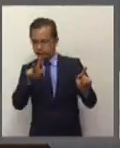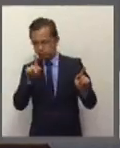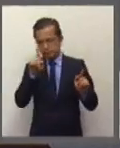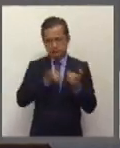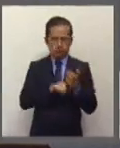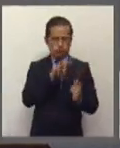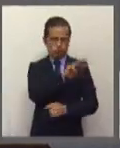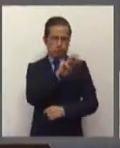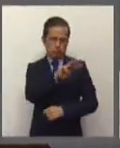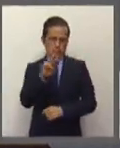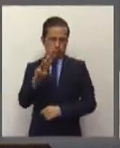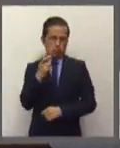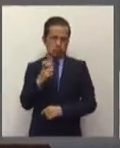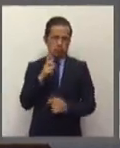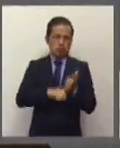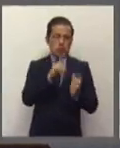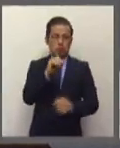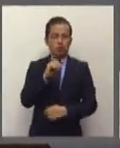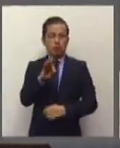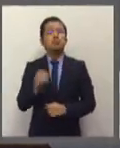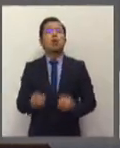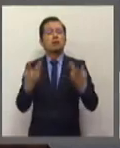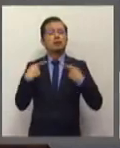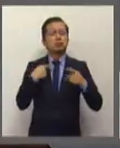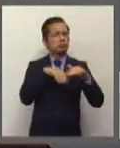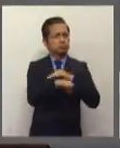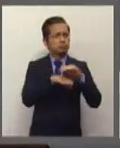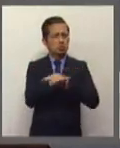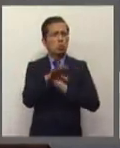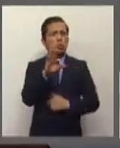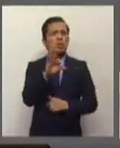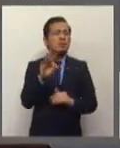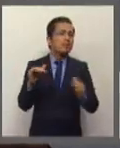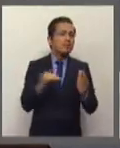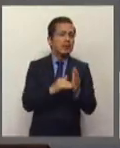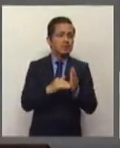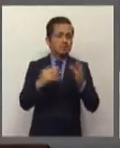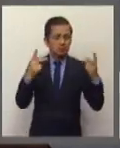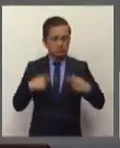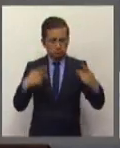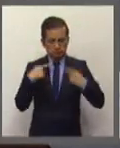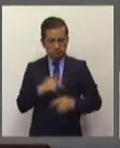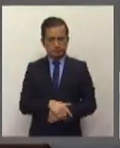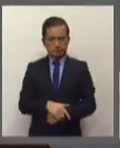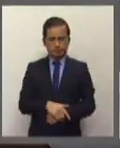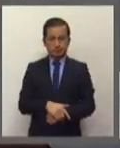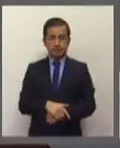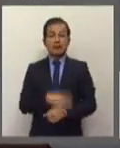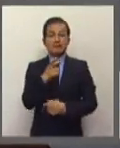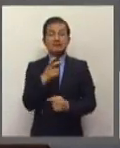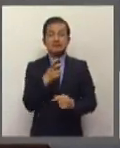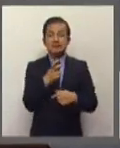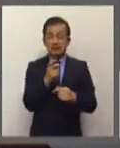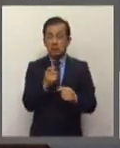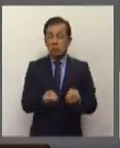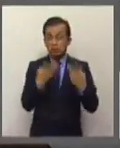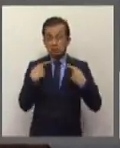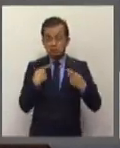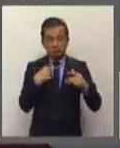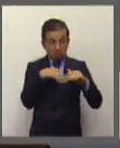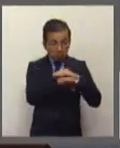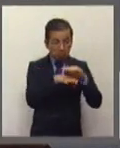de la Federación era alrededor de 40 mil actualmente. Este número corresponde solo a la visita al mismo